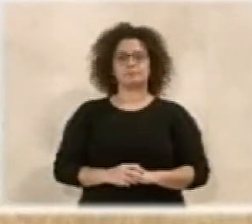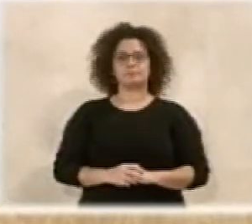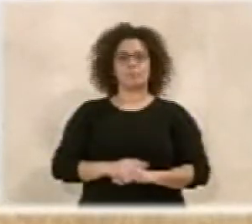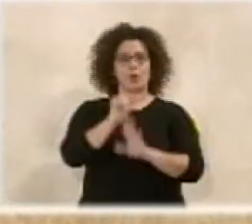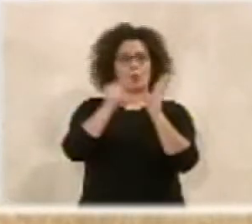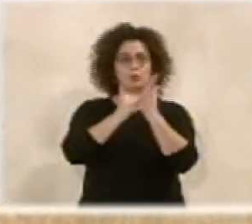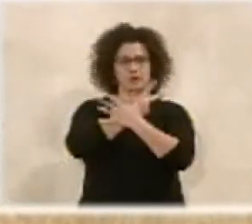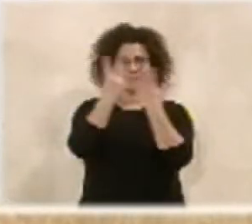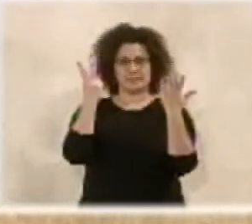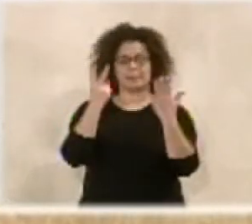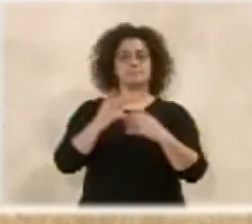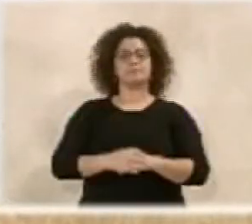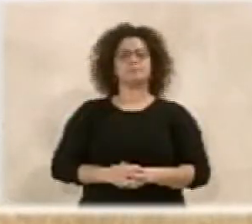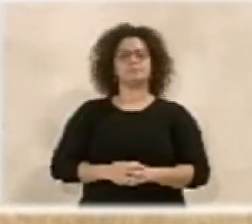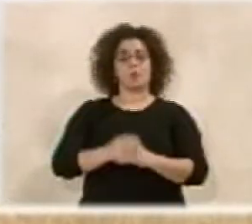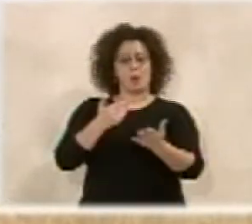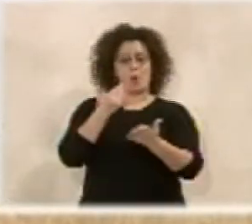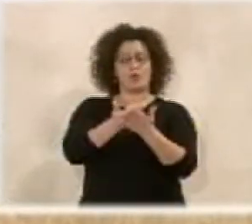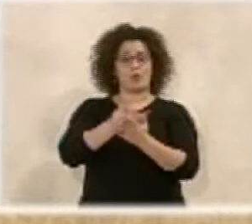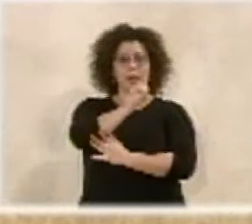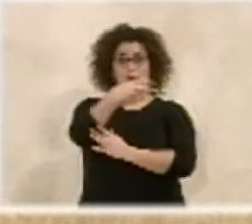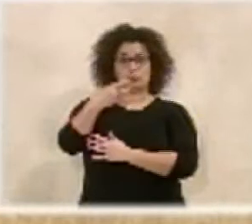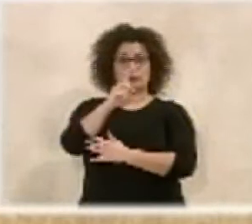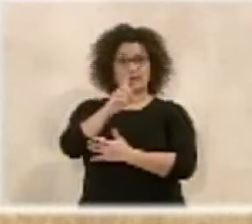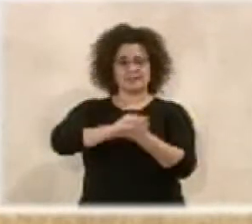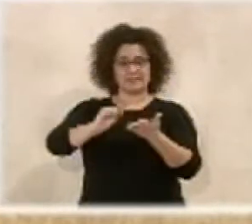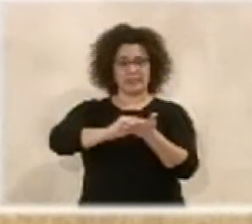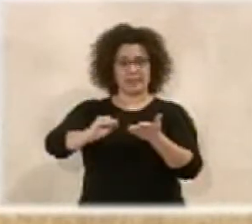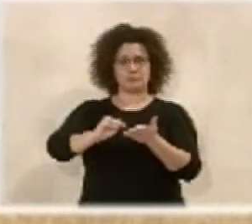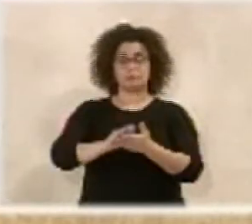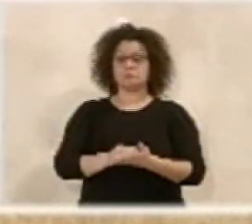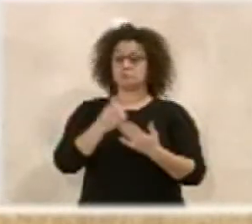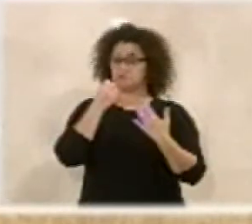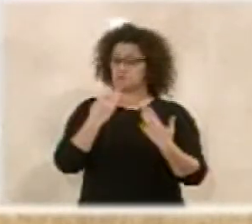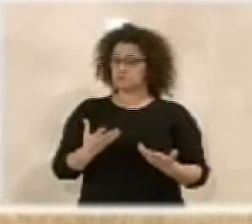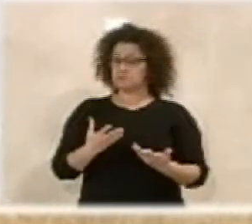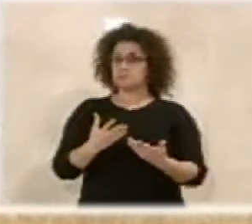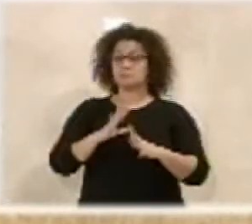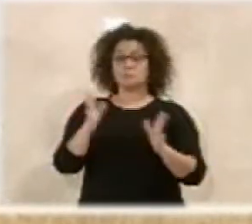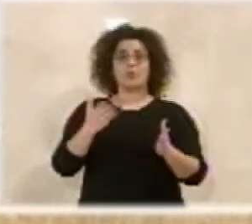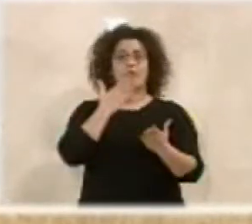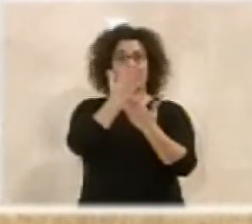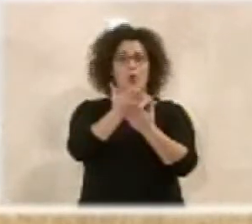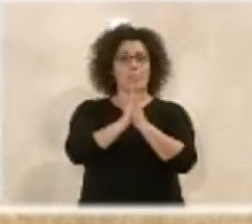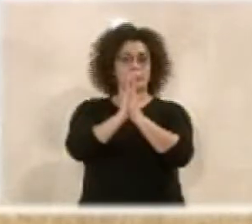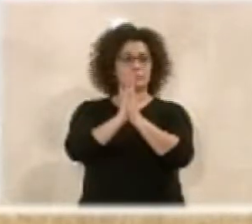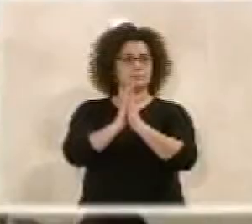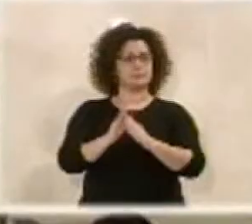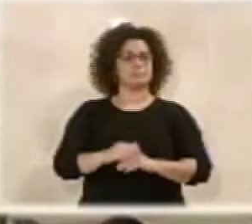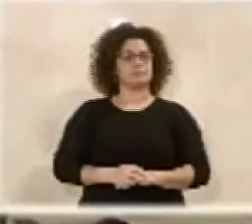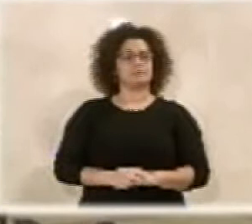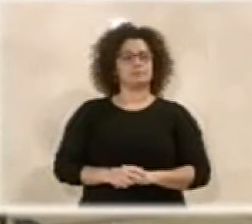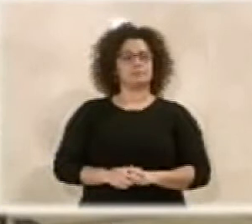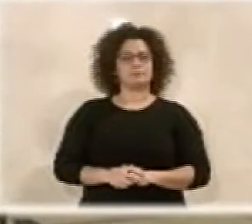¿No? Punto 17. Mociones no resolutivas, en secretaría no hay ninguna. Pues entonces vamos a ruego y pregunta.